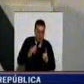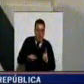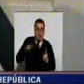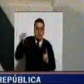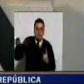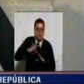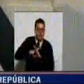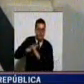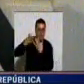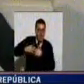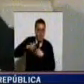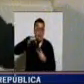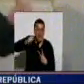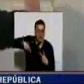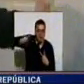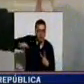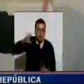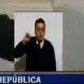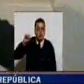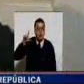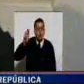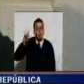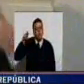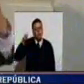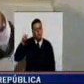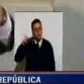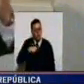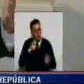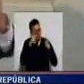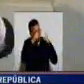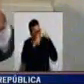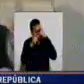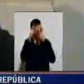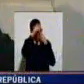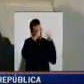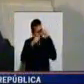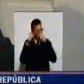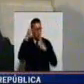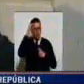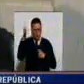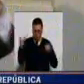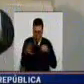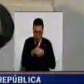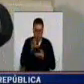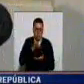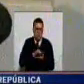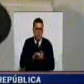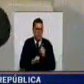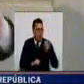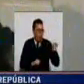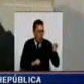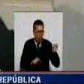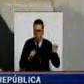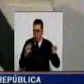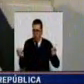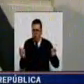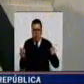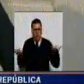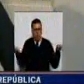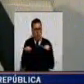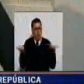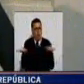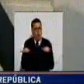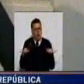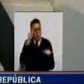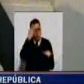Entonces, ya uno empieza a preguntarse, y ahora nos vamos a preguntar otras cosas extrañas. ¿Por qué el mismo grupo le da las pólizas a dos empresas que